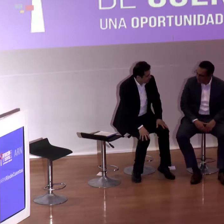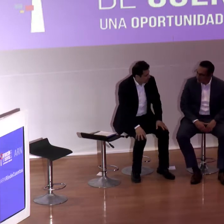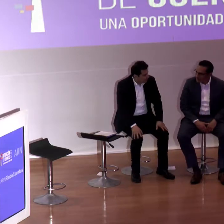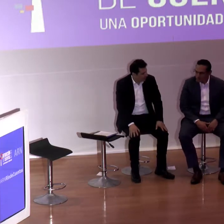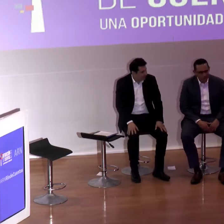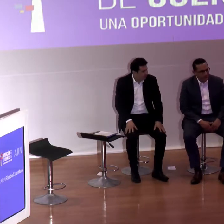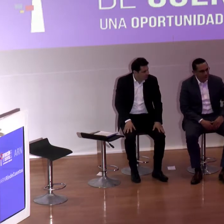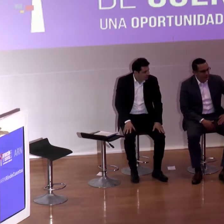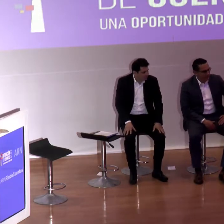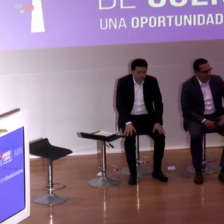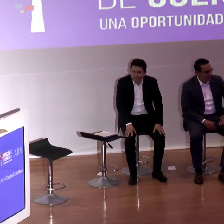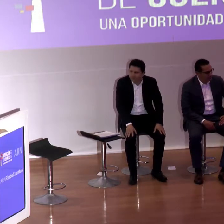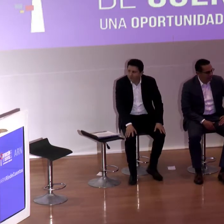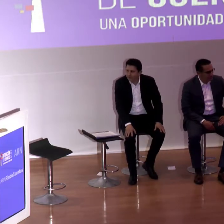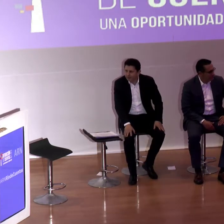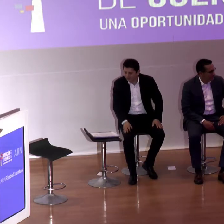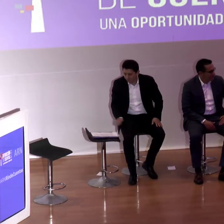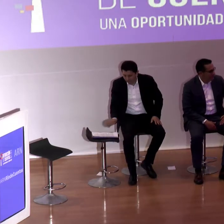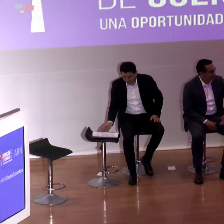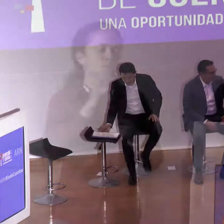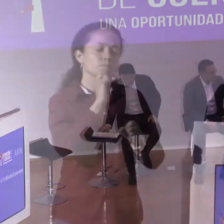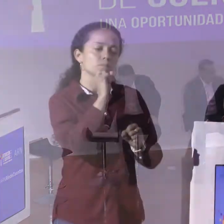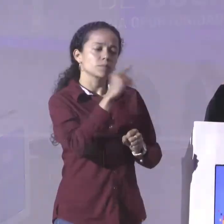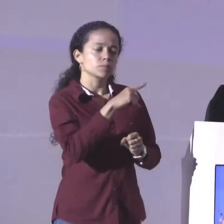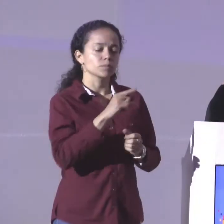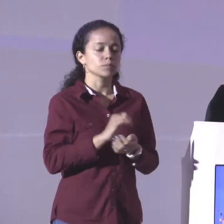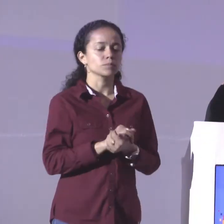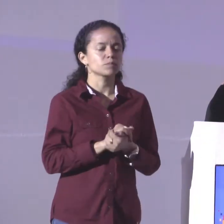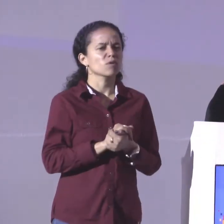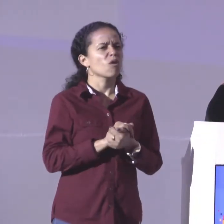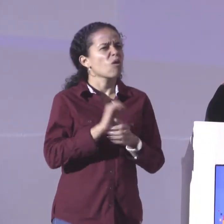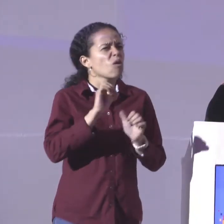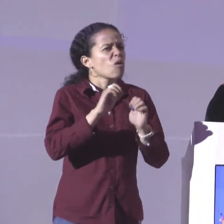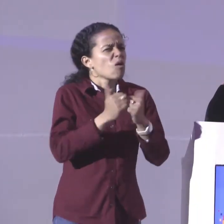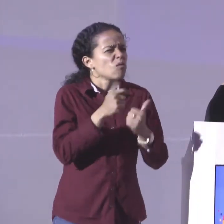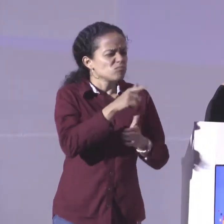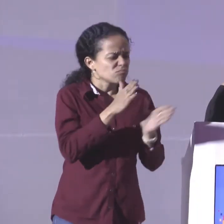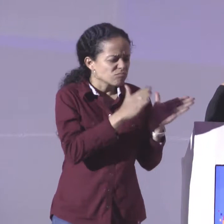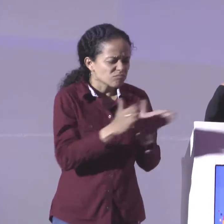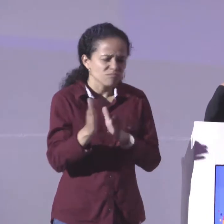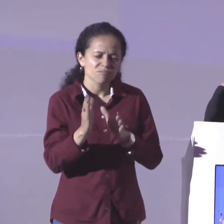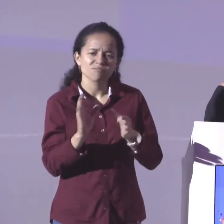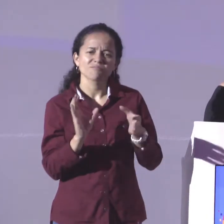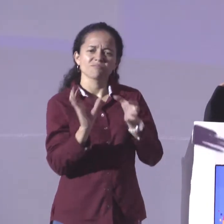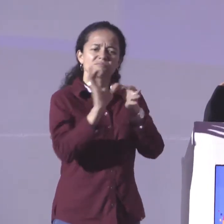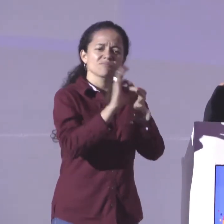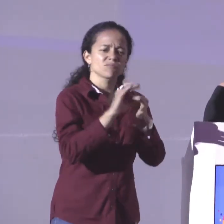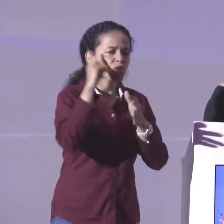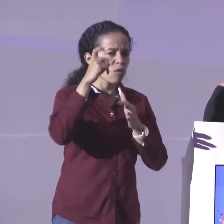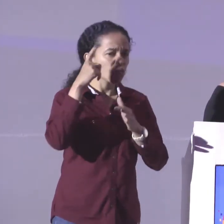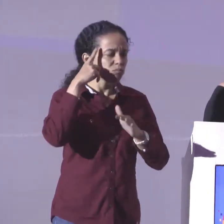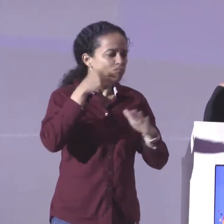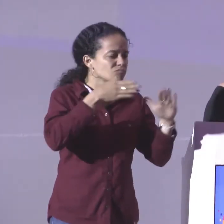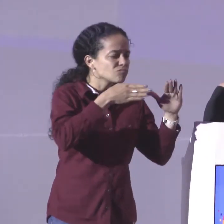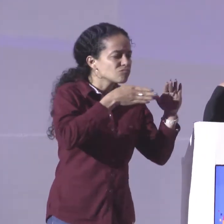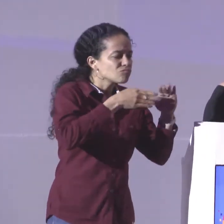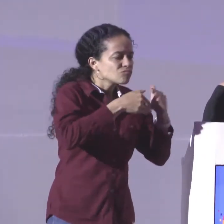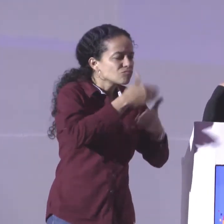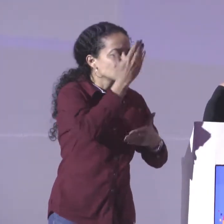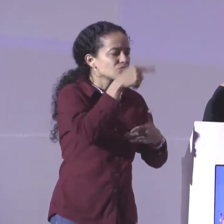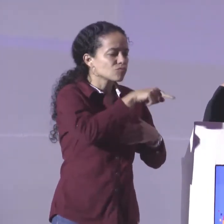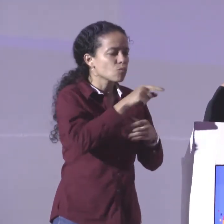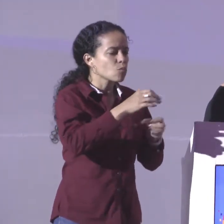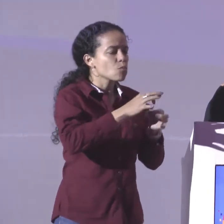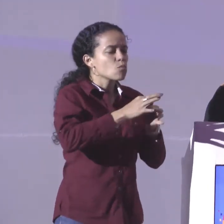Recibimos al público la siguiente pregunta. ¿Cómo planean articularse con los gobiernos entrantes de los municipios